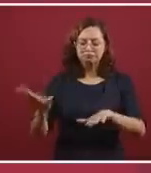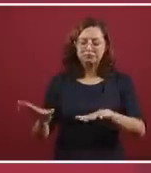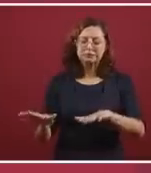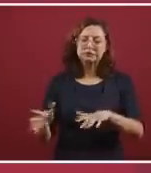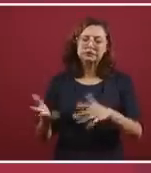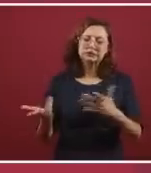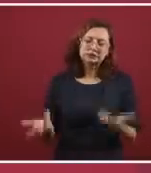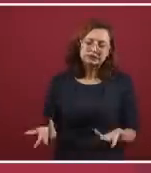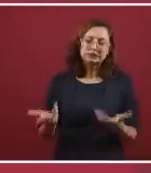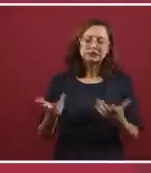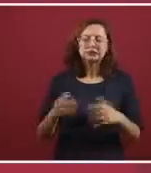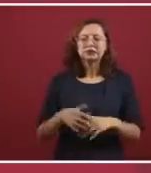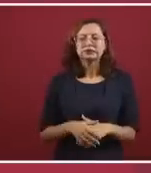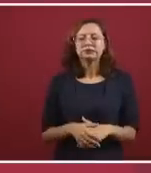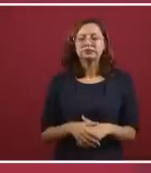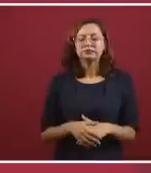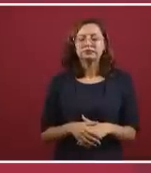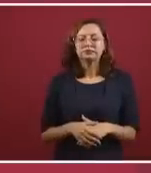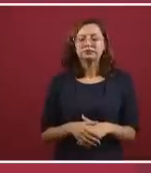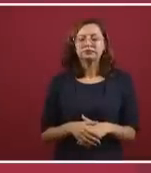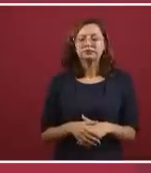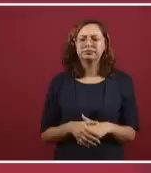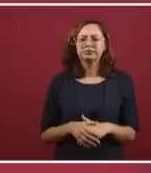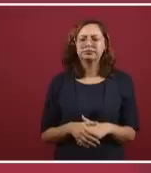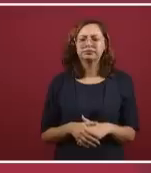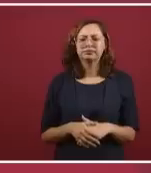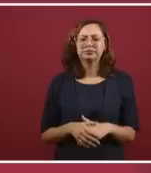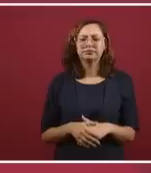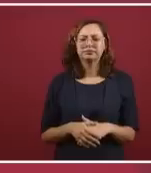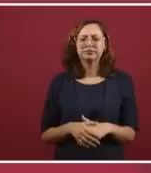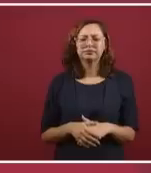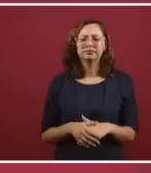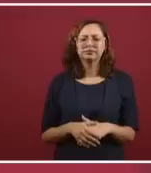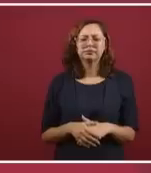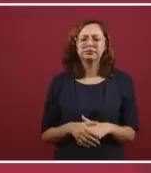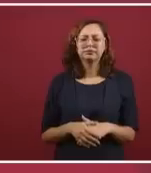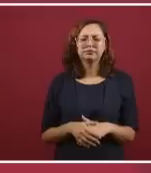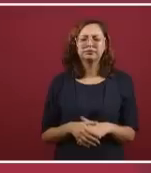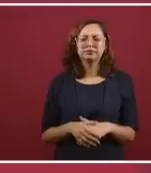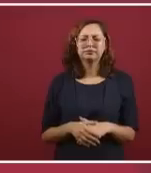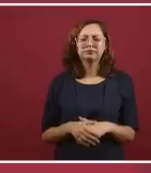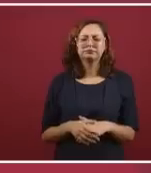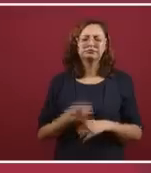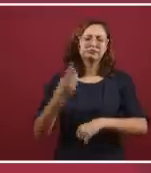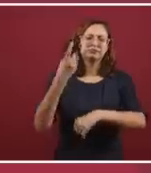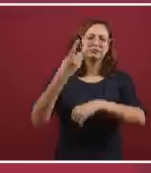y se produjeron daños